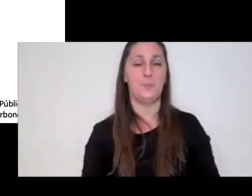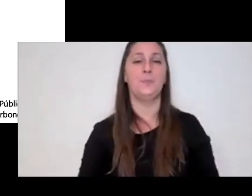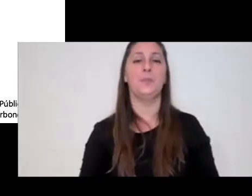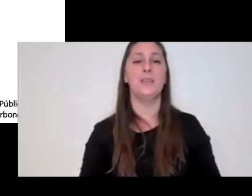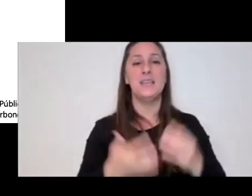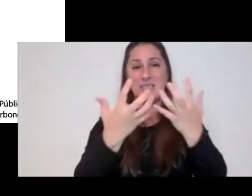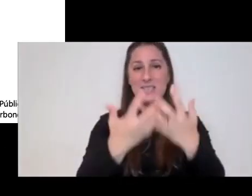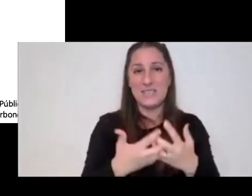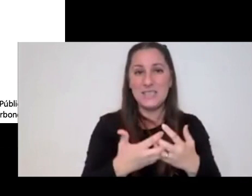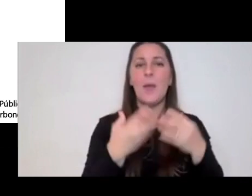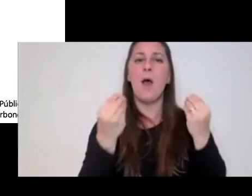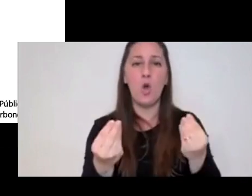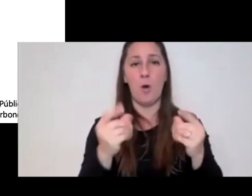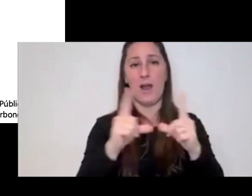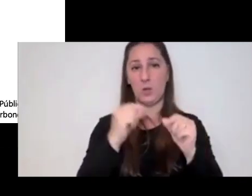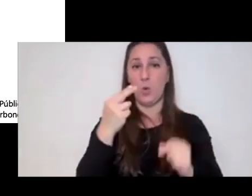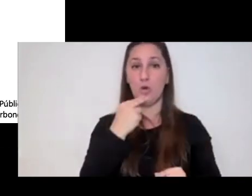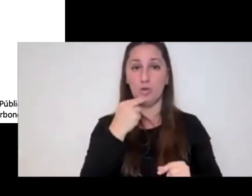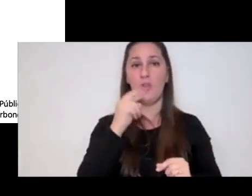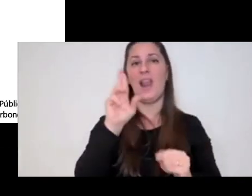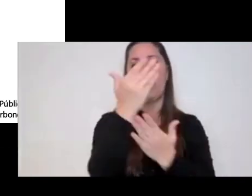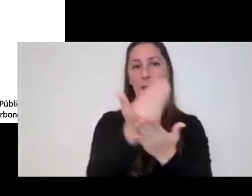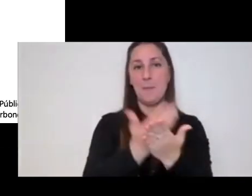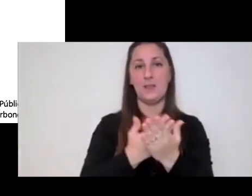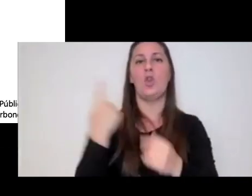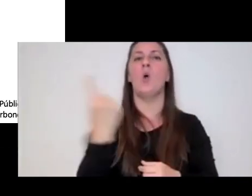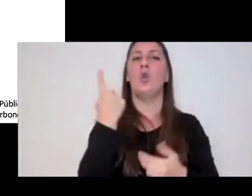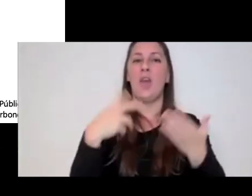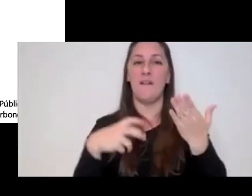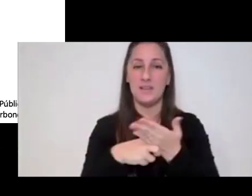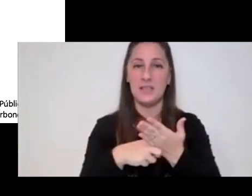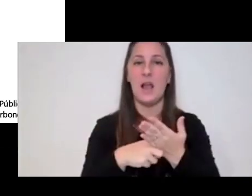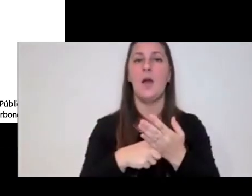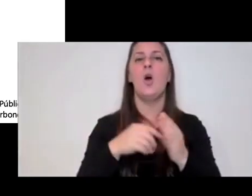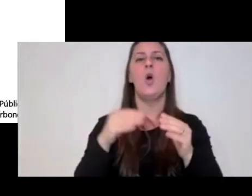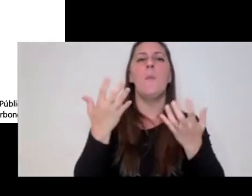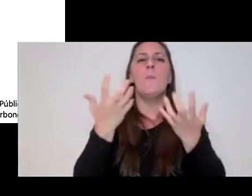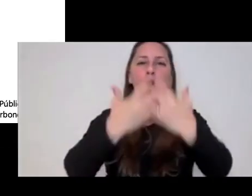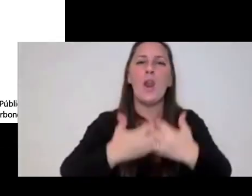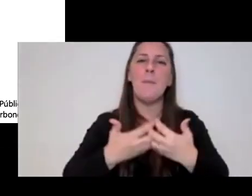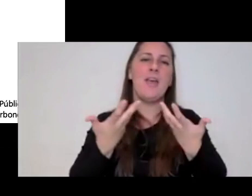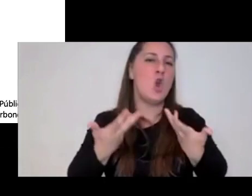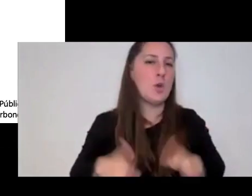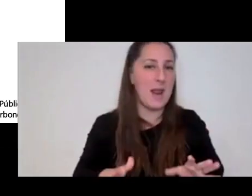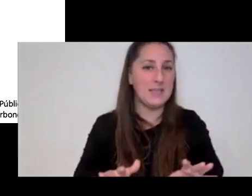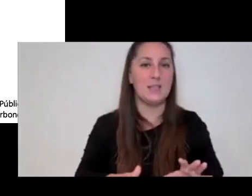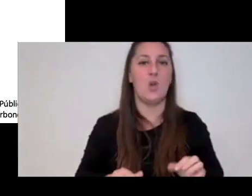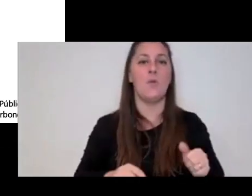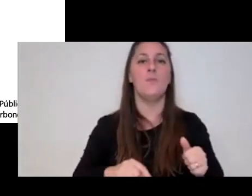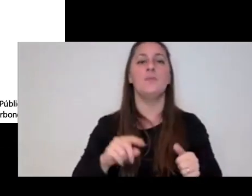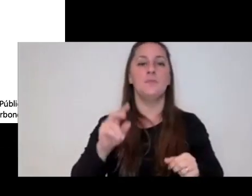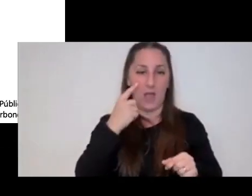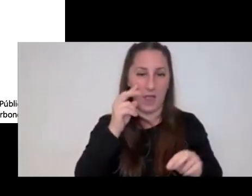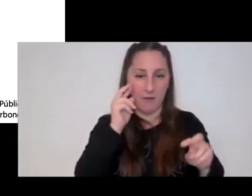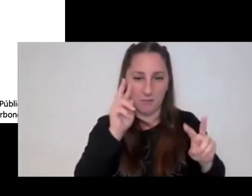dice el artículo 11 de la reglamentación de la autoridad fiscal, se llama programa de normalización, 3 puntitos, lo revisan, lo ven, lo van a encontrar muy